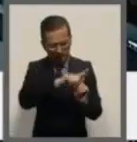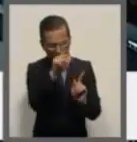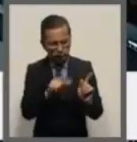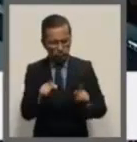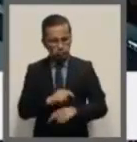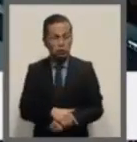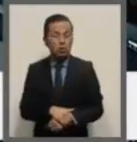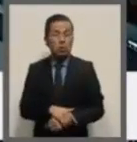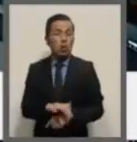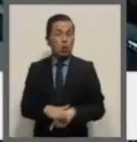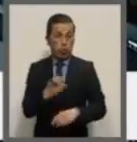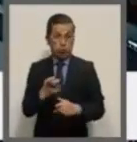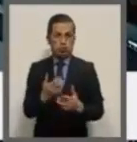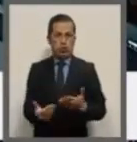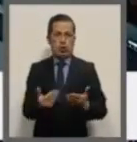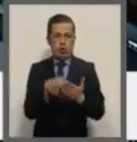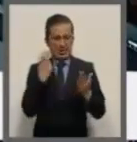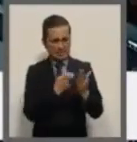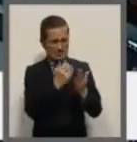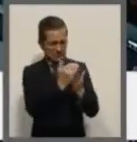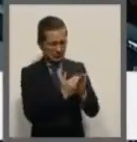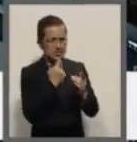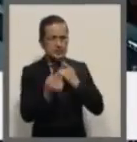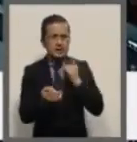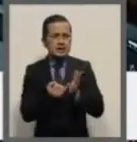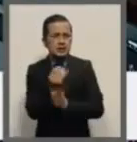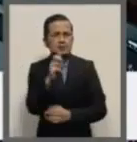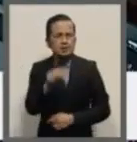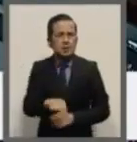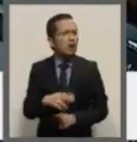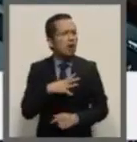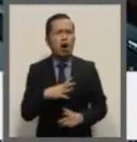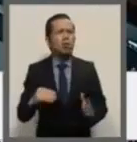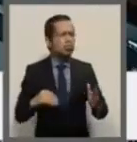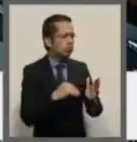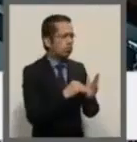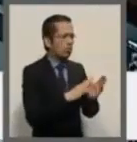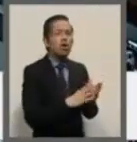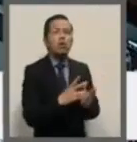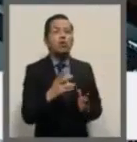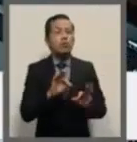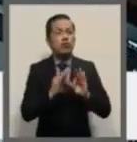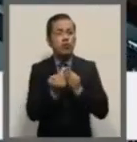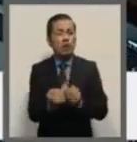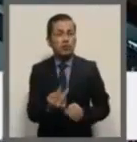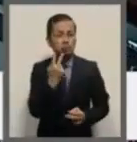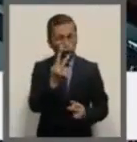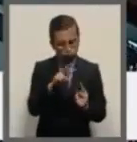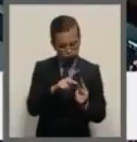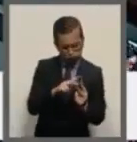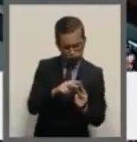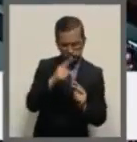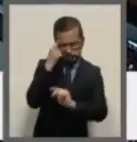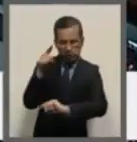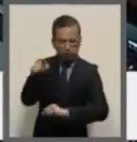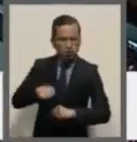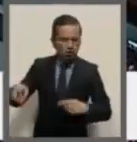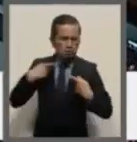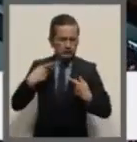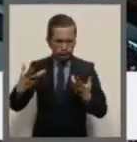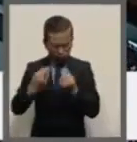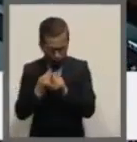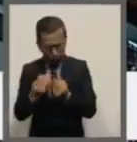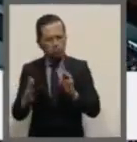que se somete a nuestra consideración contempla dos vehículos para que los ciudadanos se involucren en la actividad pública: